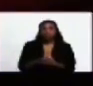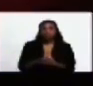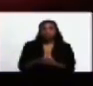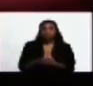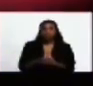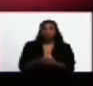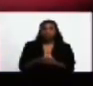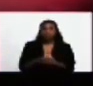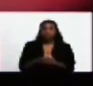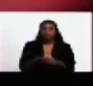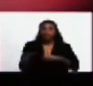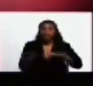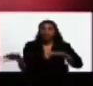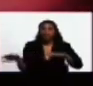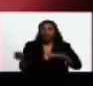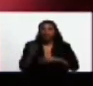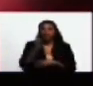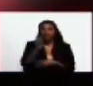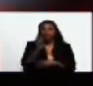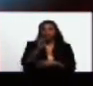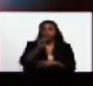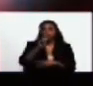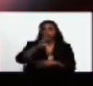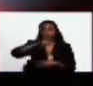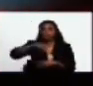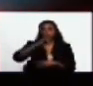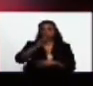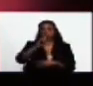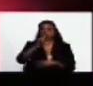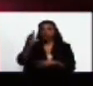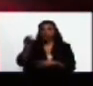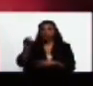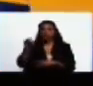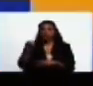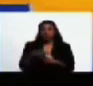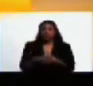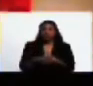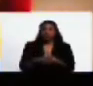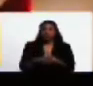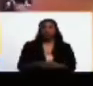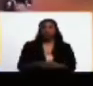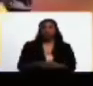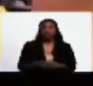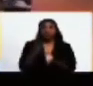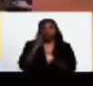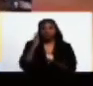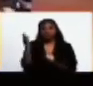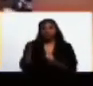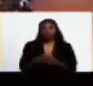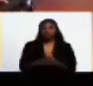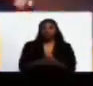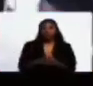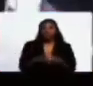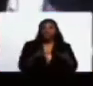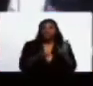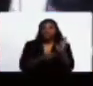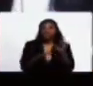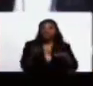Igualmente en el municipio de Trujillo, en el sector Tres Esquinas. En el